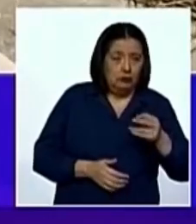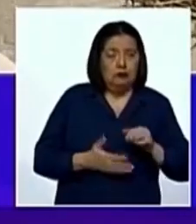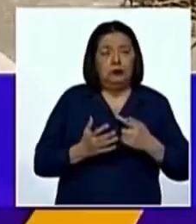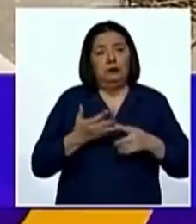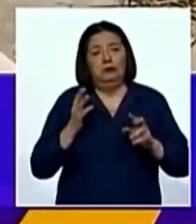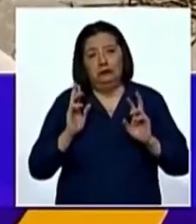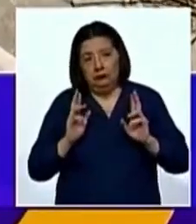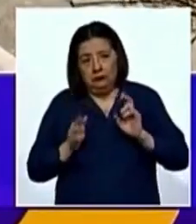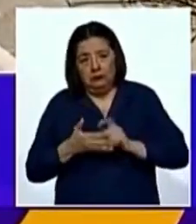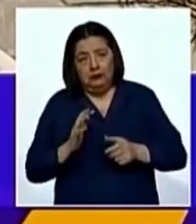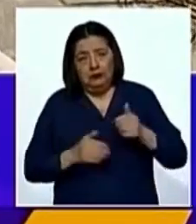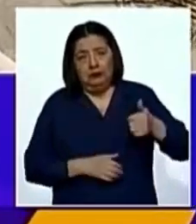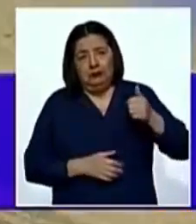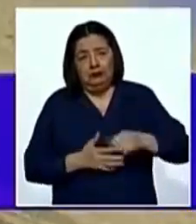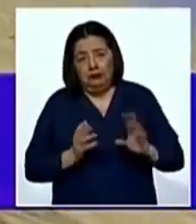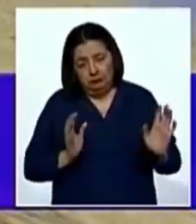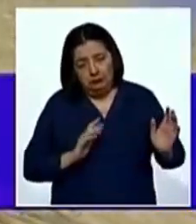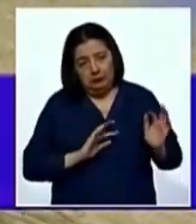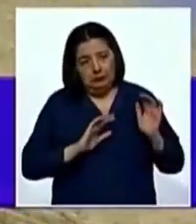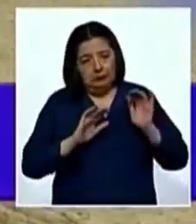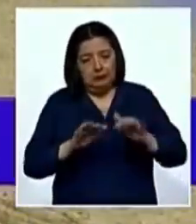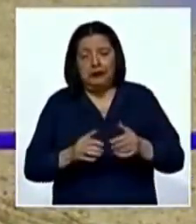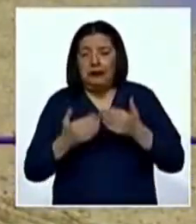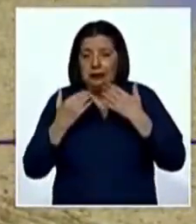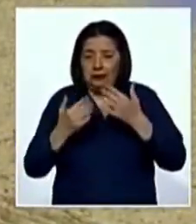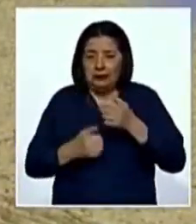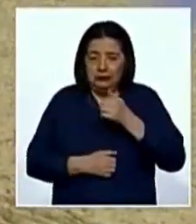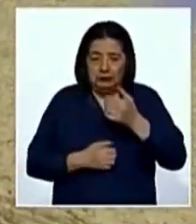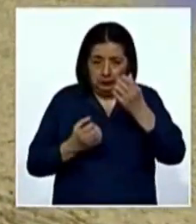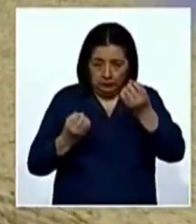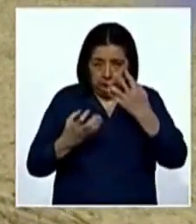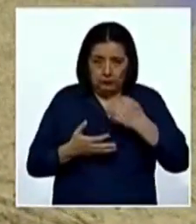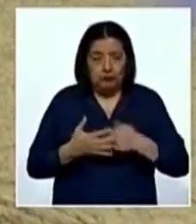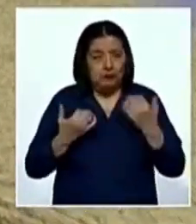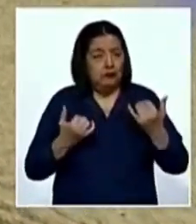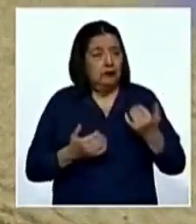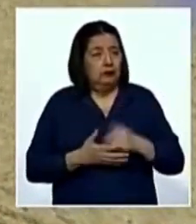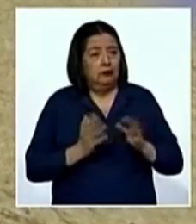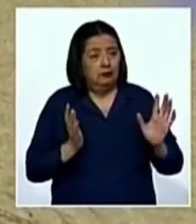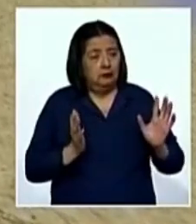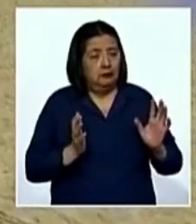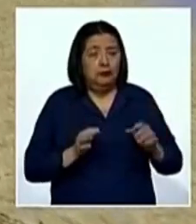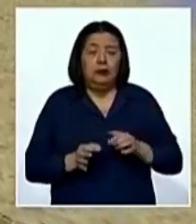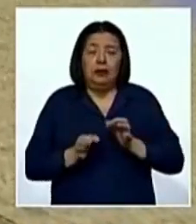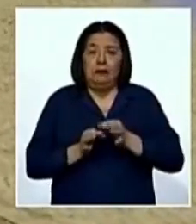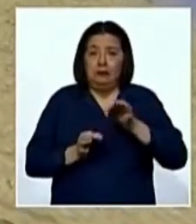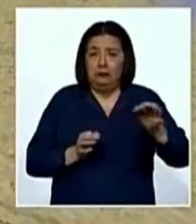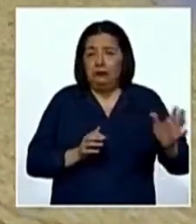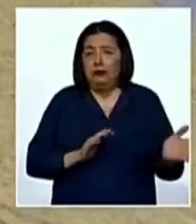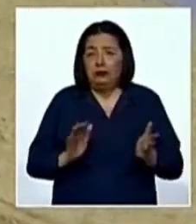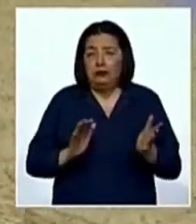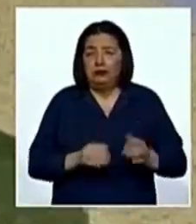autoridad inmediatamente se traslade hasta la zona. Gracias a Vladimir por tu reporte. A esta hora descentralizamos la información.